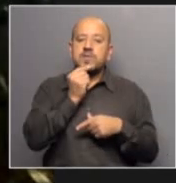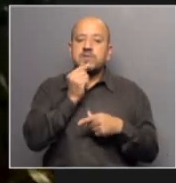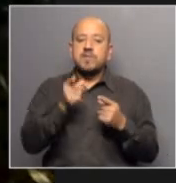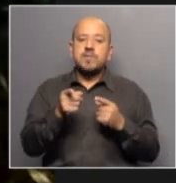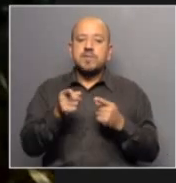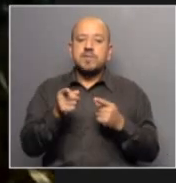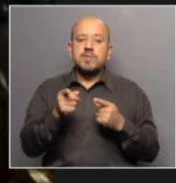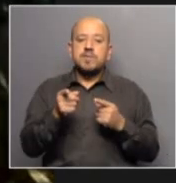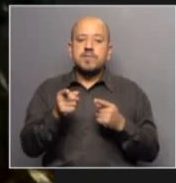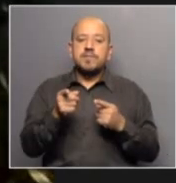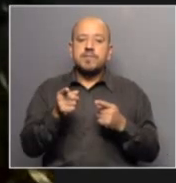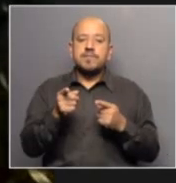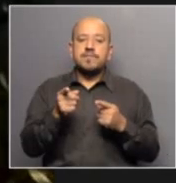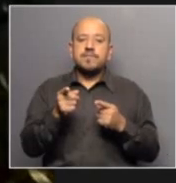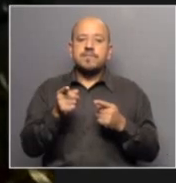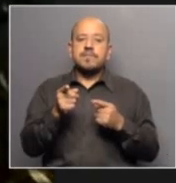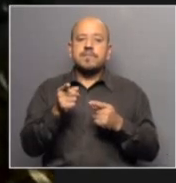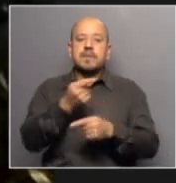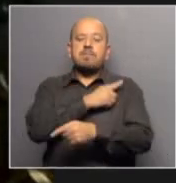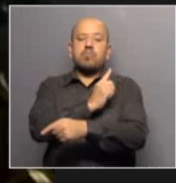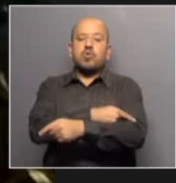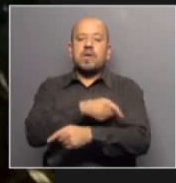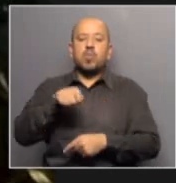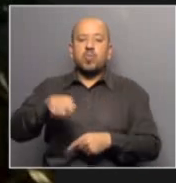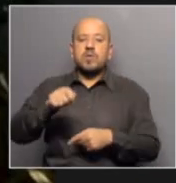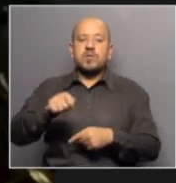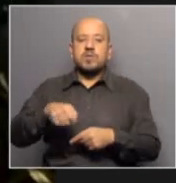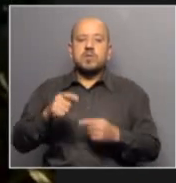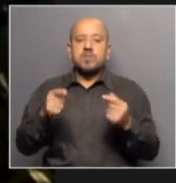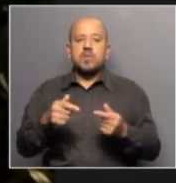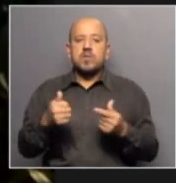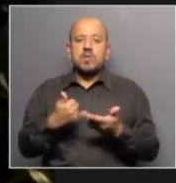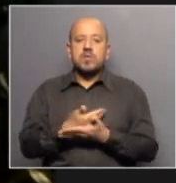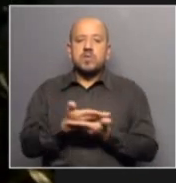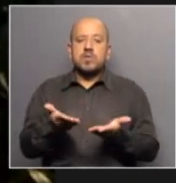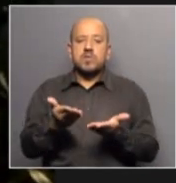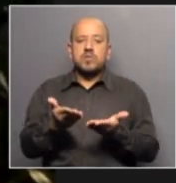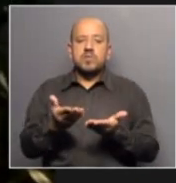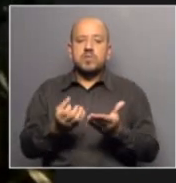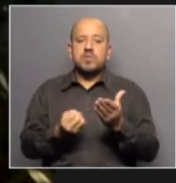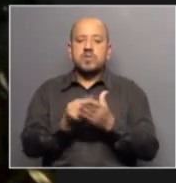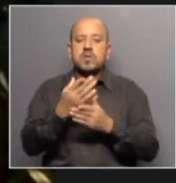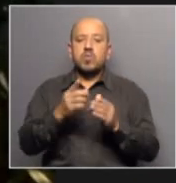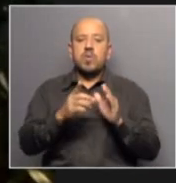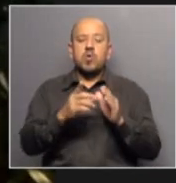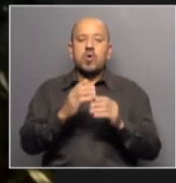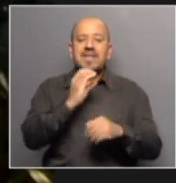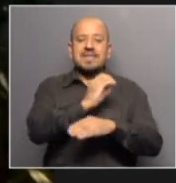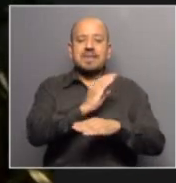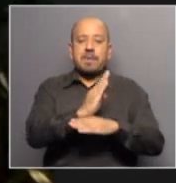hablamos del Poder Judicial concretamente, por la combinación del nuevo Código Penal y la Ley de Urgente